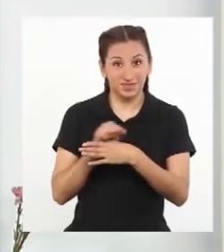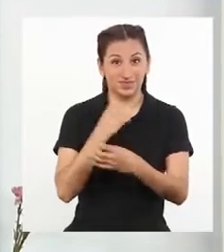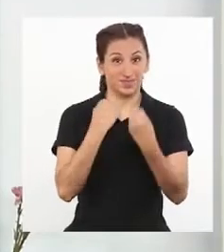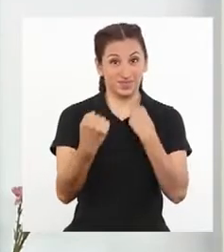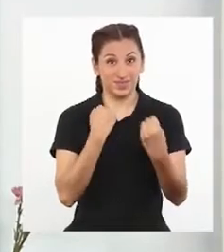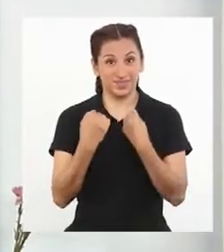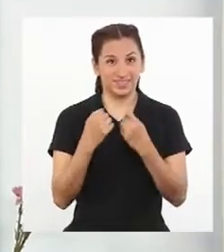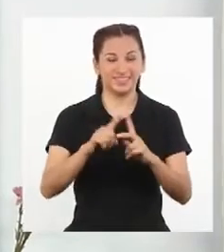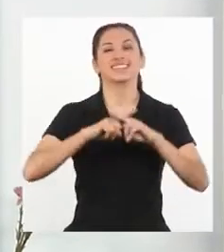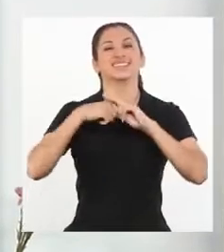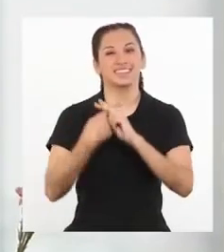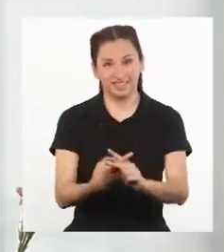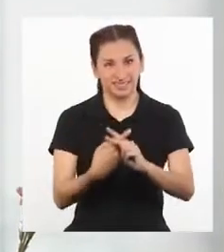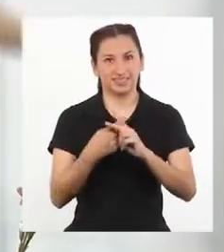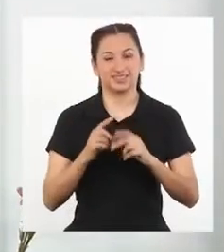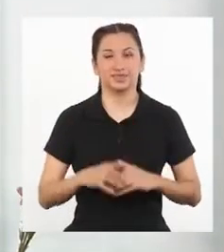¿no?